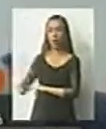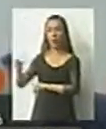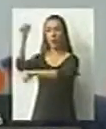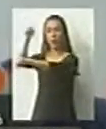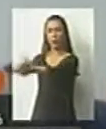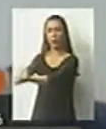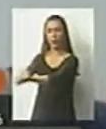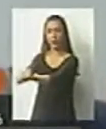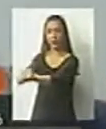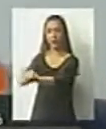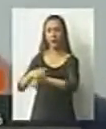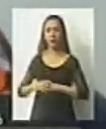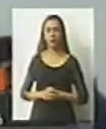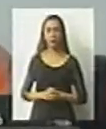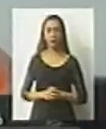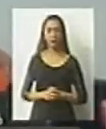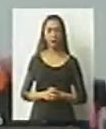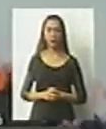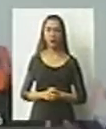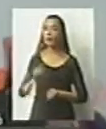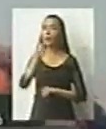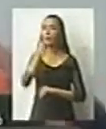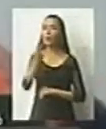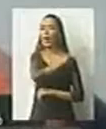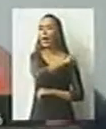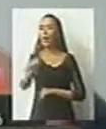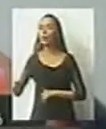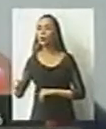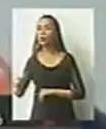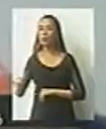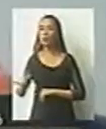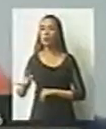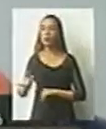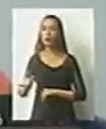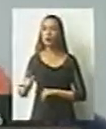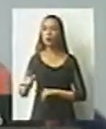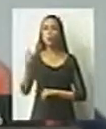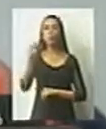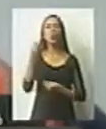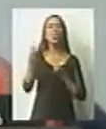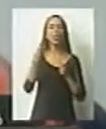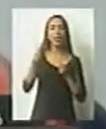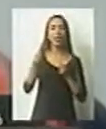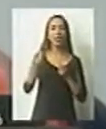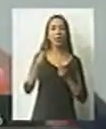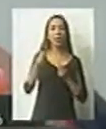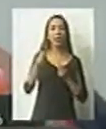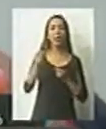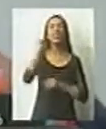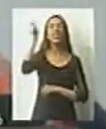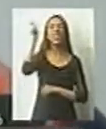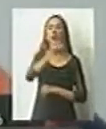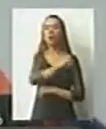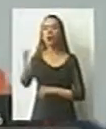la Brigada de Investigaciones. ¿Está siendo acusado? Y está siendo acusado casualmente por una persona mayor de edad,